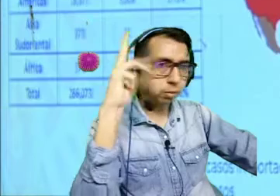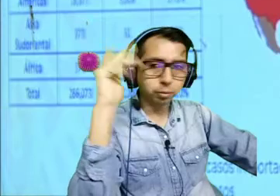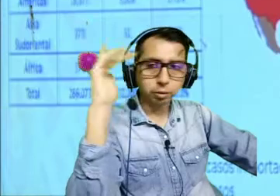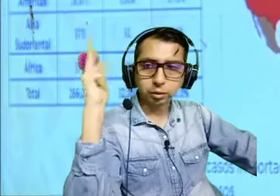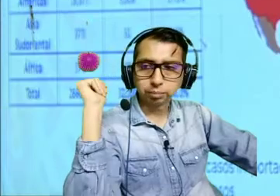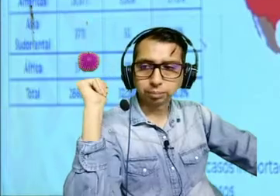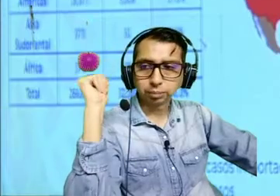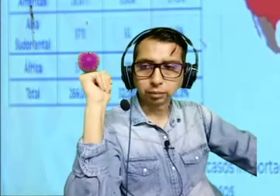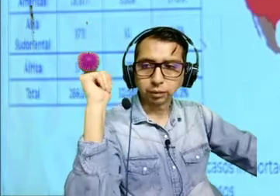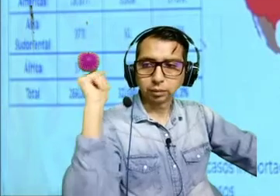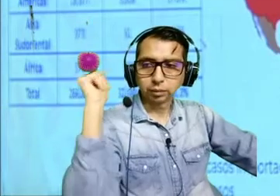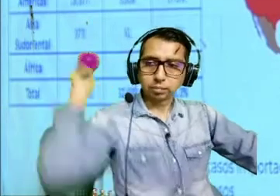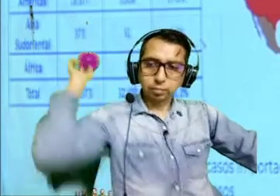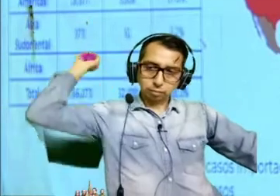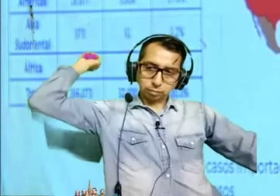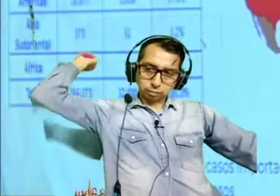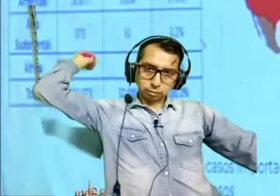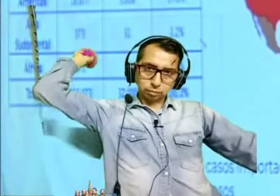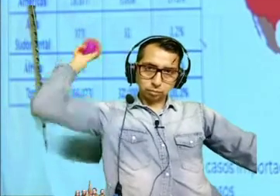Vamos, vamos.